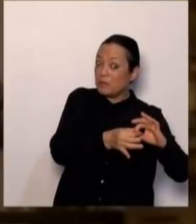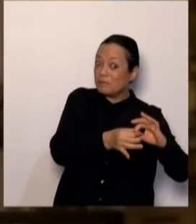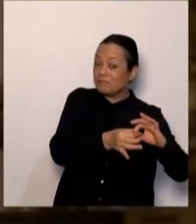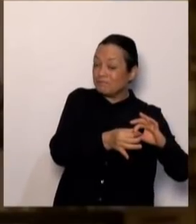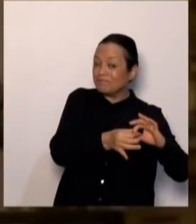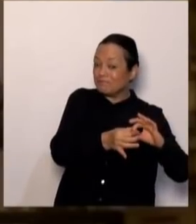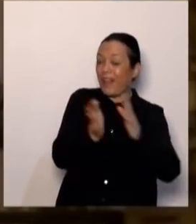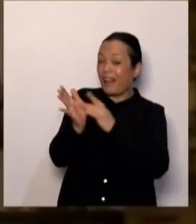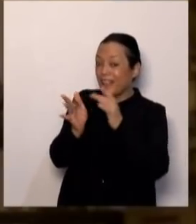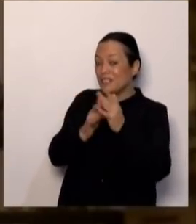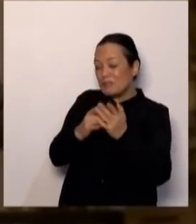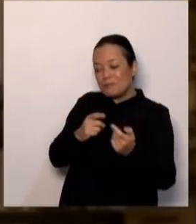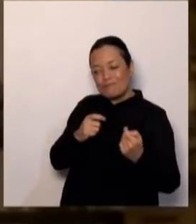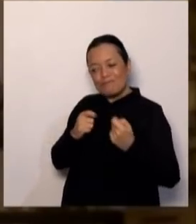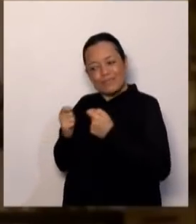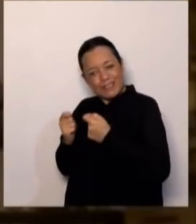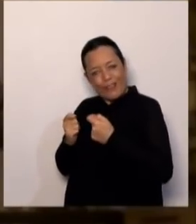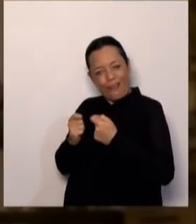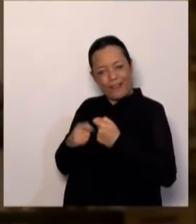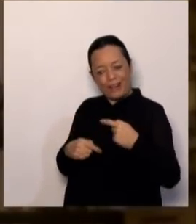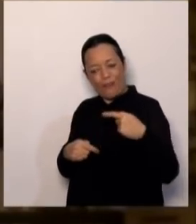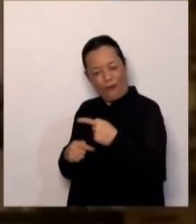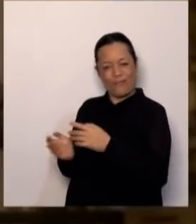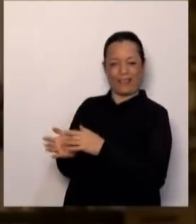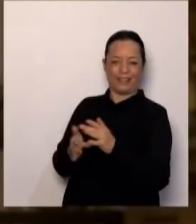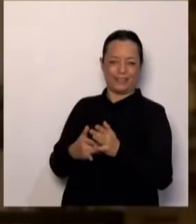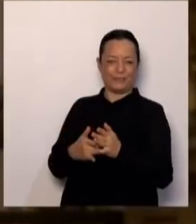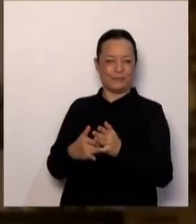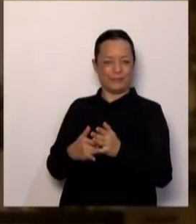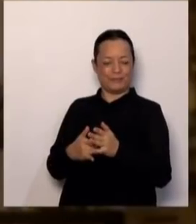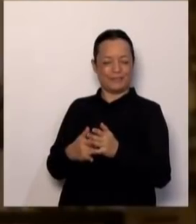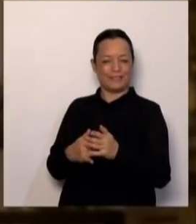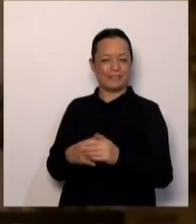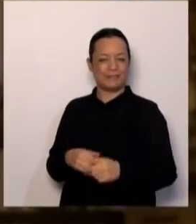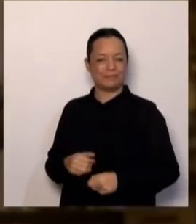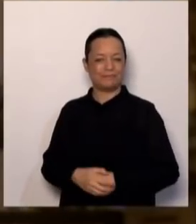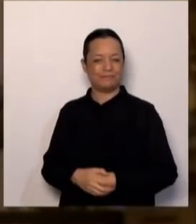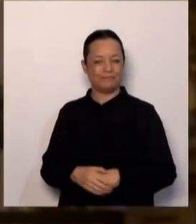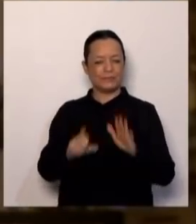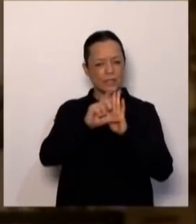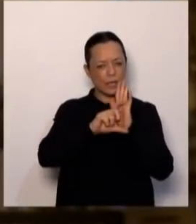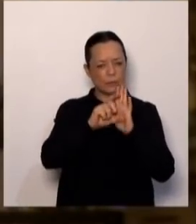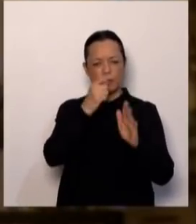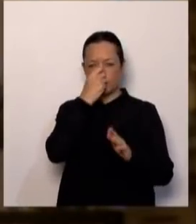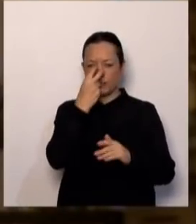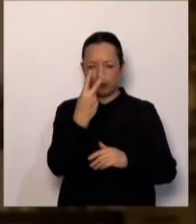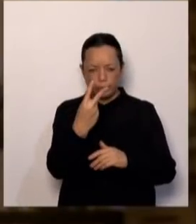para poder ir contra el Señor. En esta altura del capítulo 22 de San